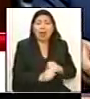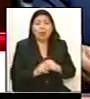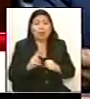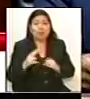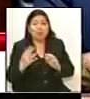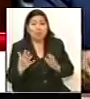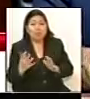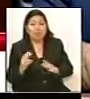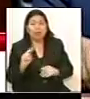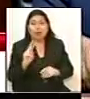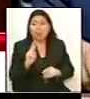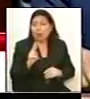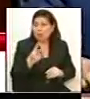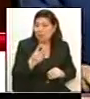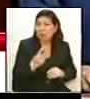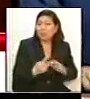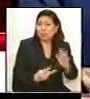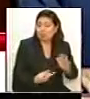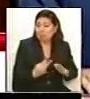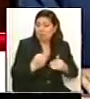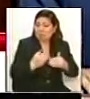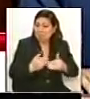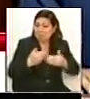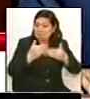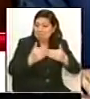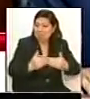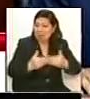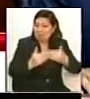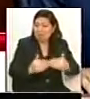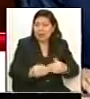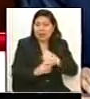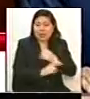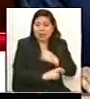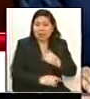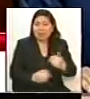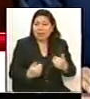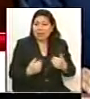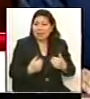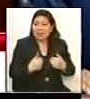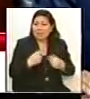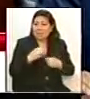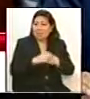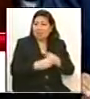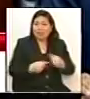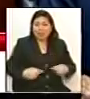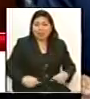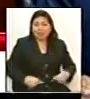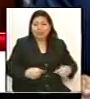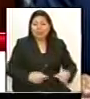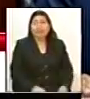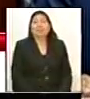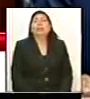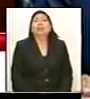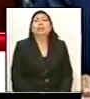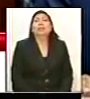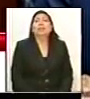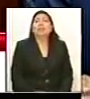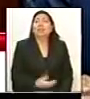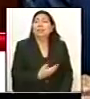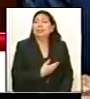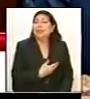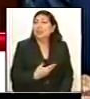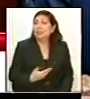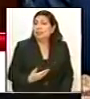año 2012. Y dale a la prórroga. Nos dicen que el país tiene que ser un país competitivo. Señor